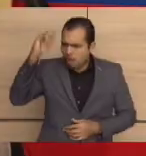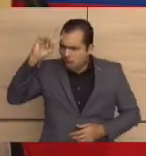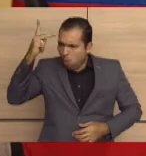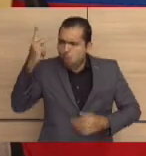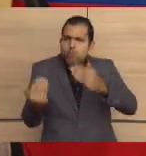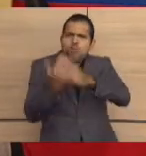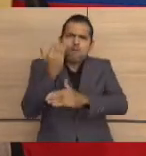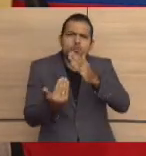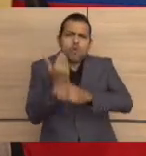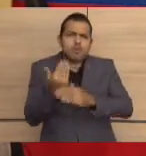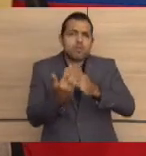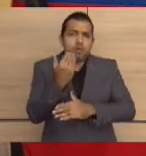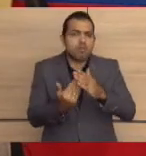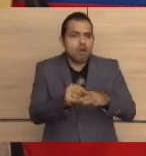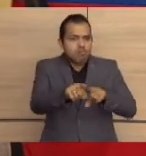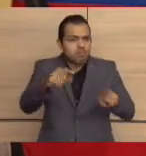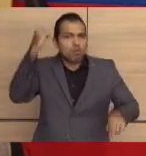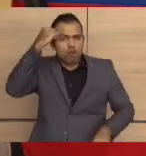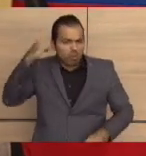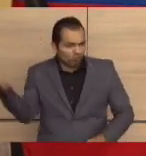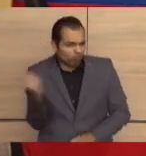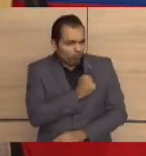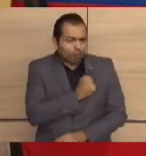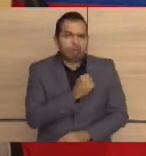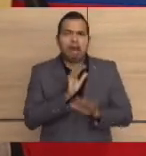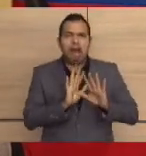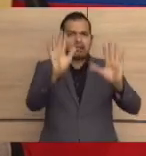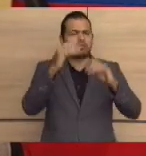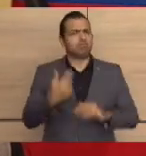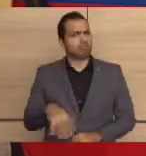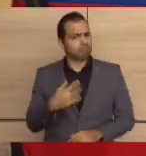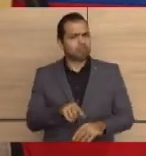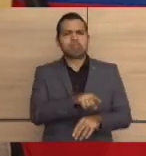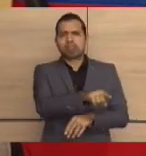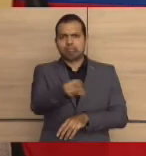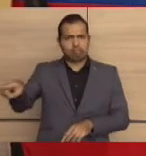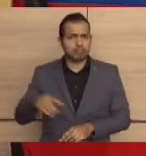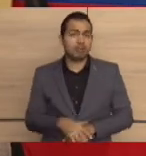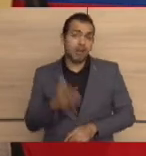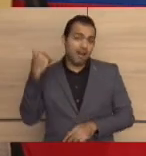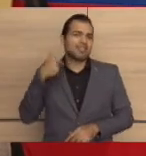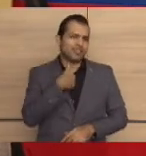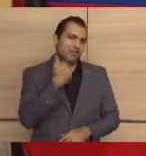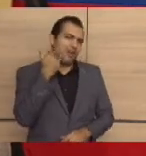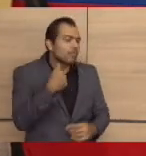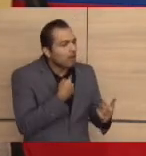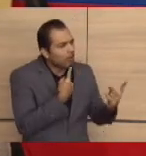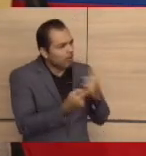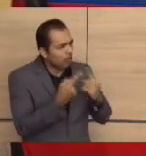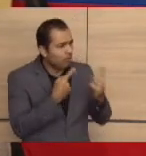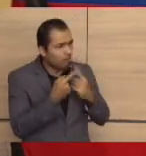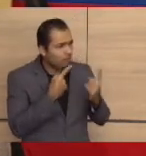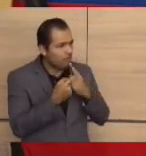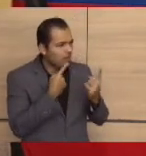aquí con mi compañera que solamente cuando se dan, digamos, estas disrupciones o estos cambios, estamos pensando en que las